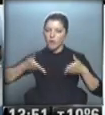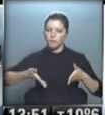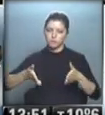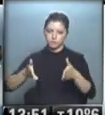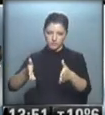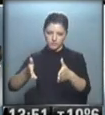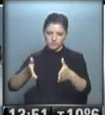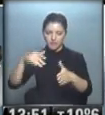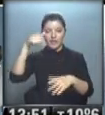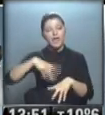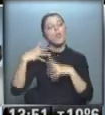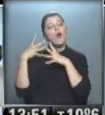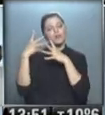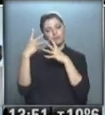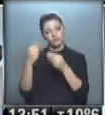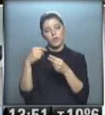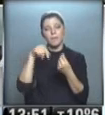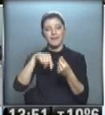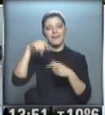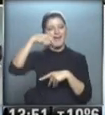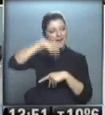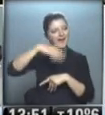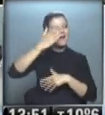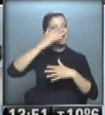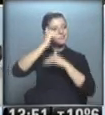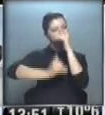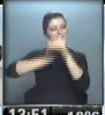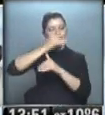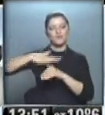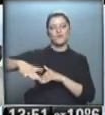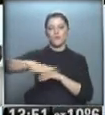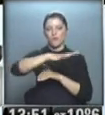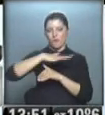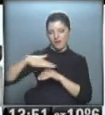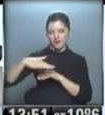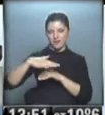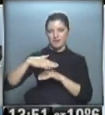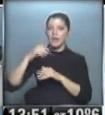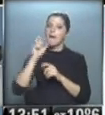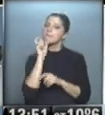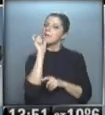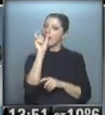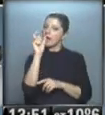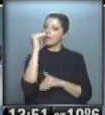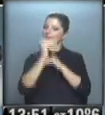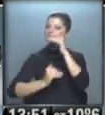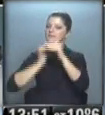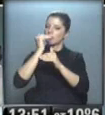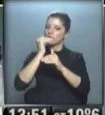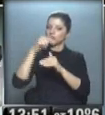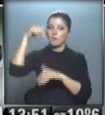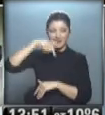realmente contribuye al desarrollo de la región la palabra desarrollo para los